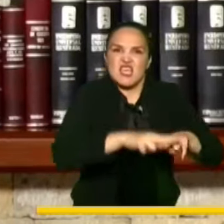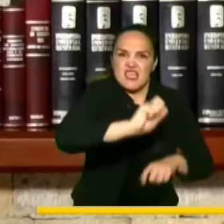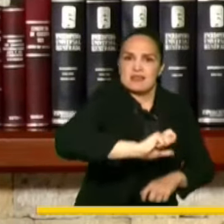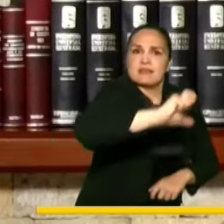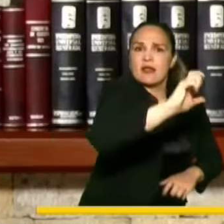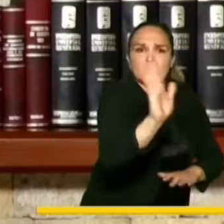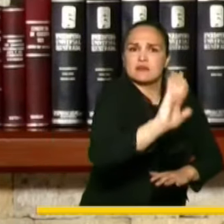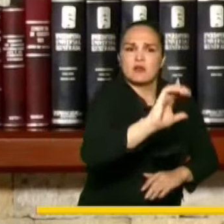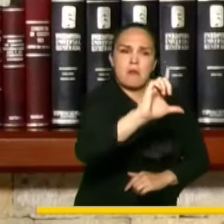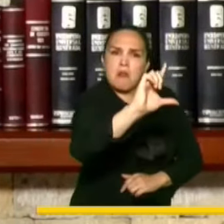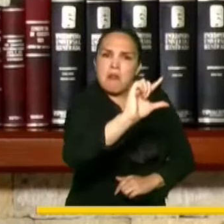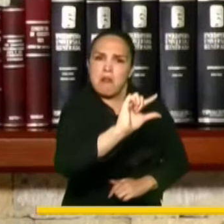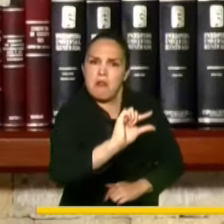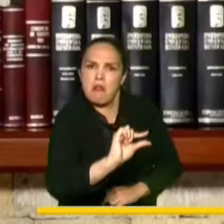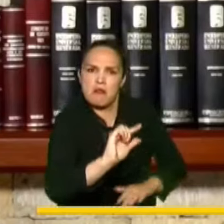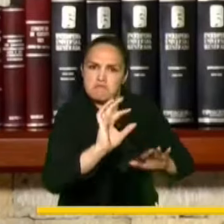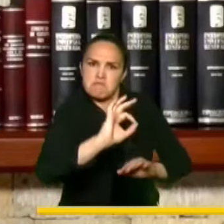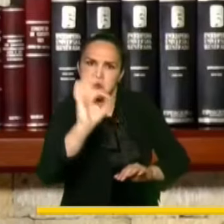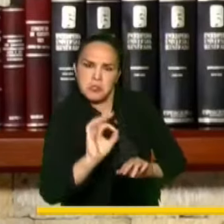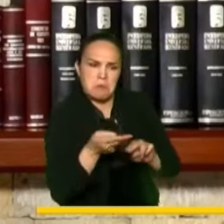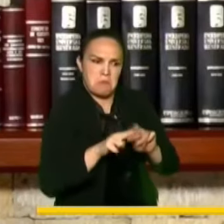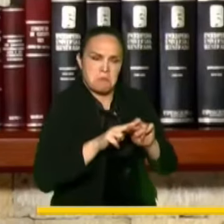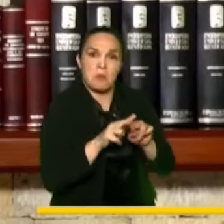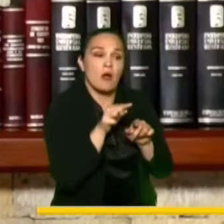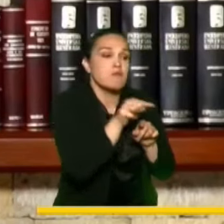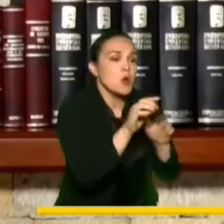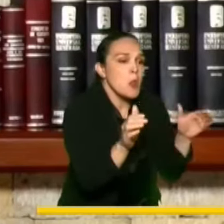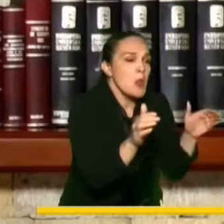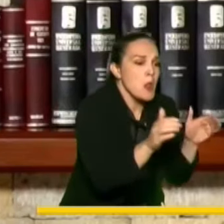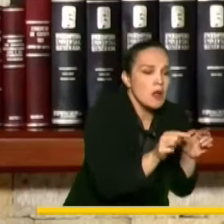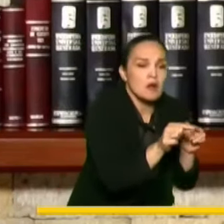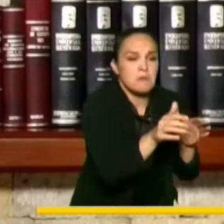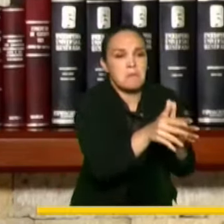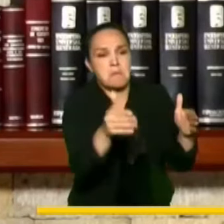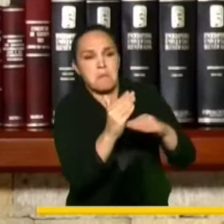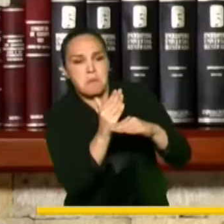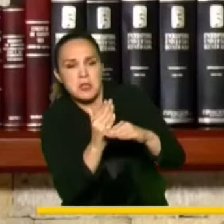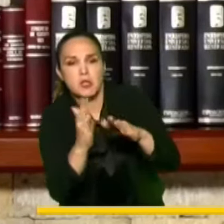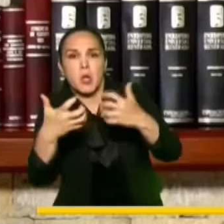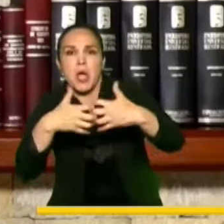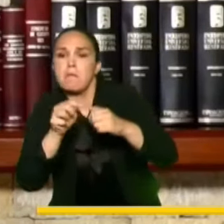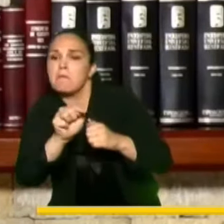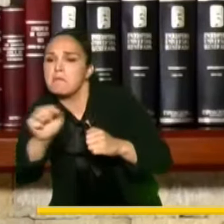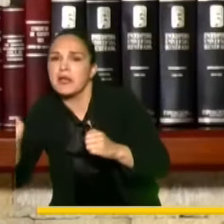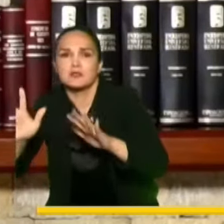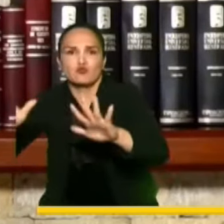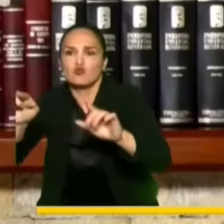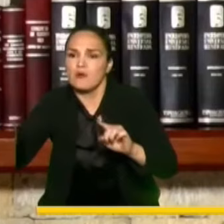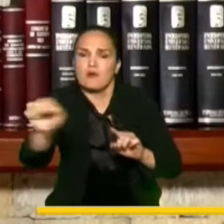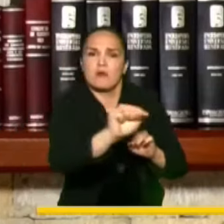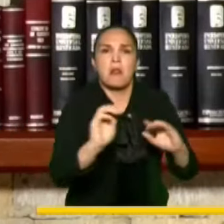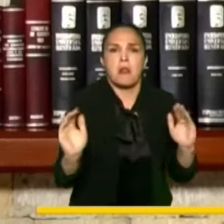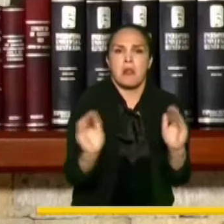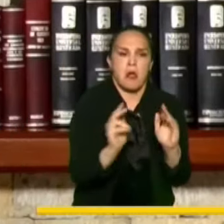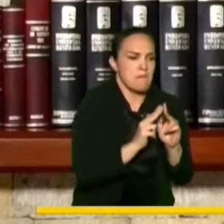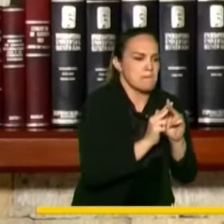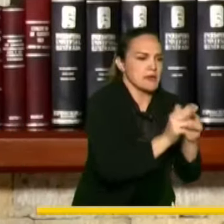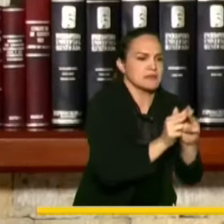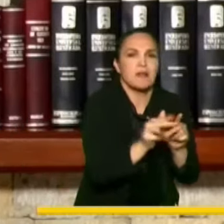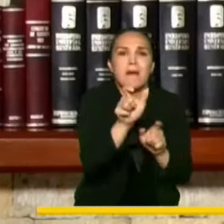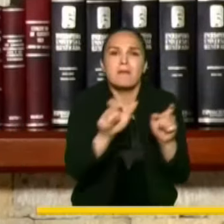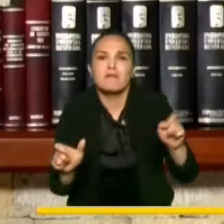costos financieros de los créditos a los micro, pequeños y medianos empresarios industriales y a la economía